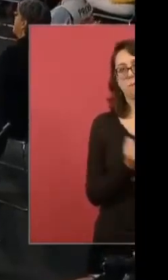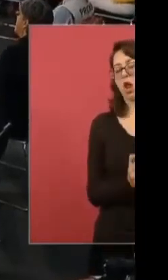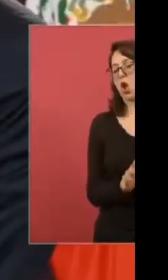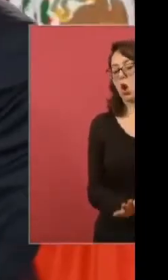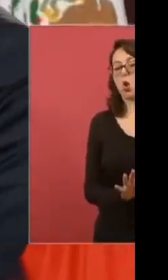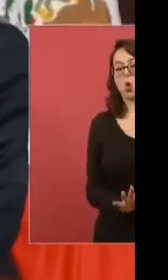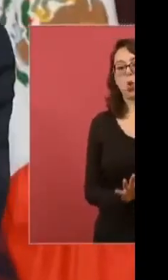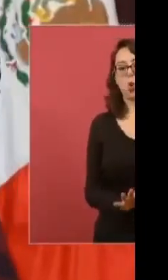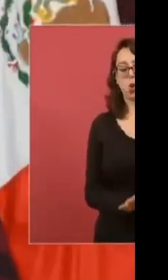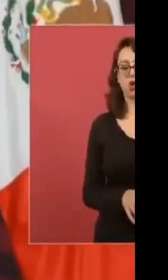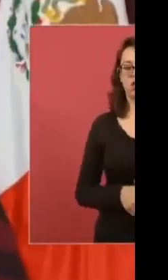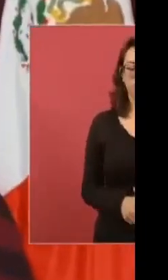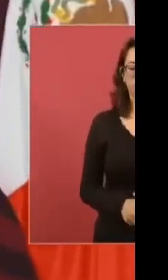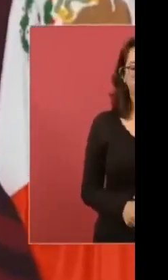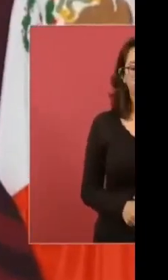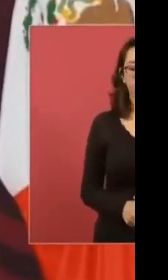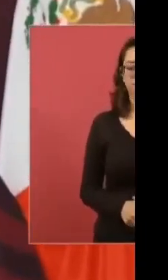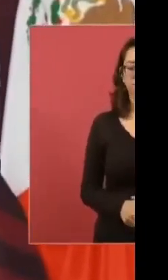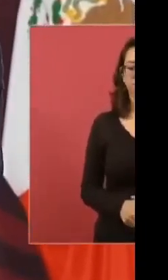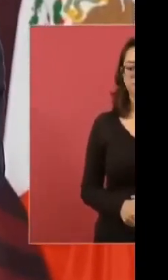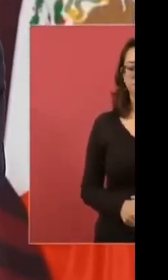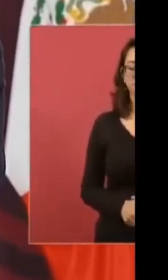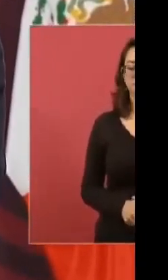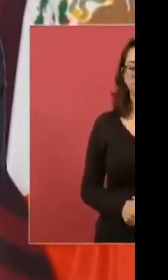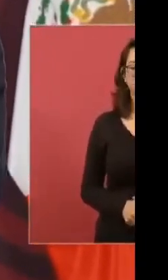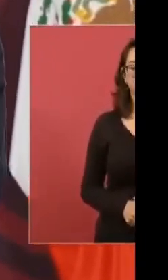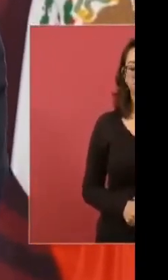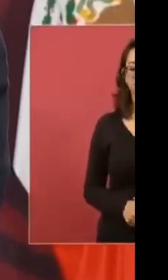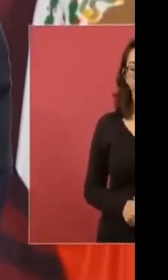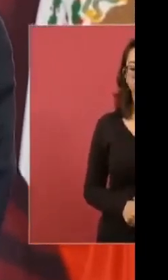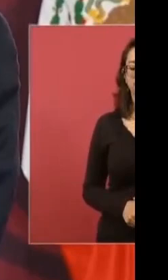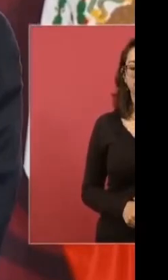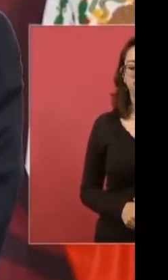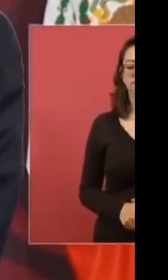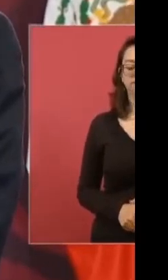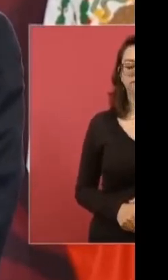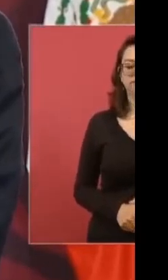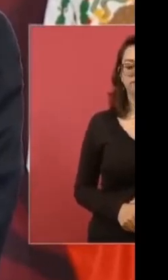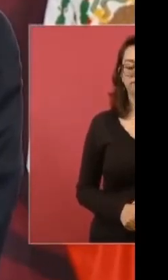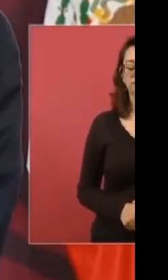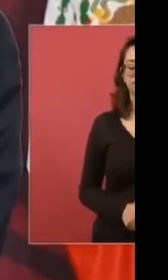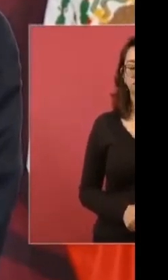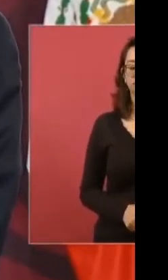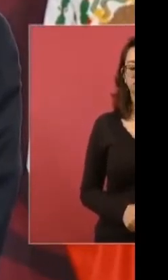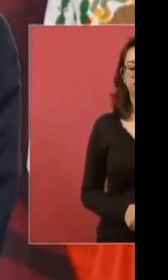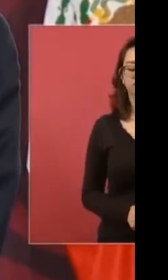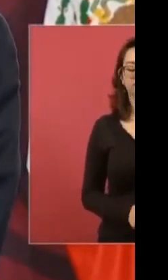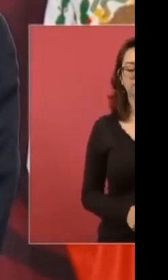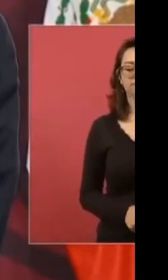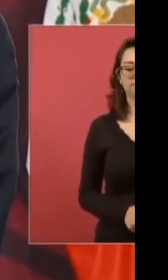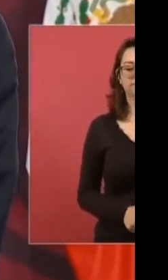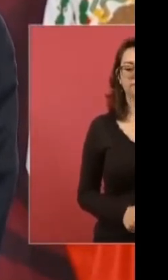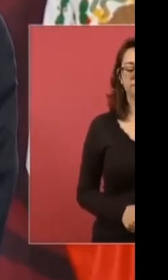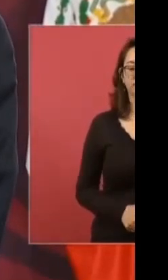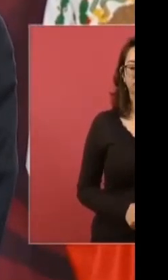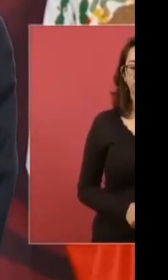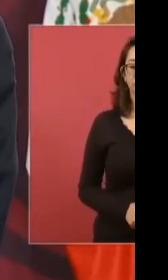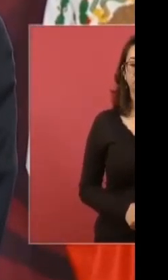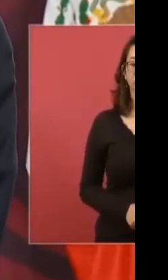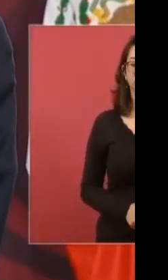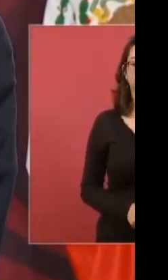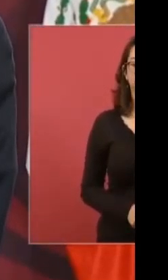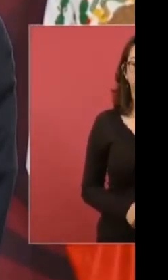prohibido prohibir no se va a prohibir la música lo que sí es que se va a tratar de reorientar a los jóvenes sobre